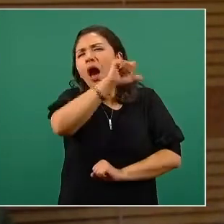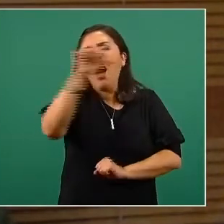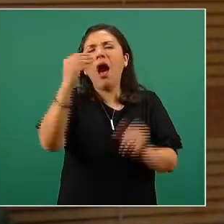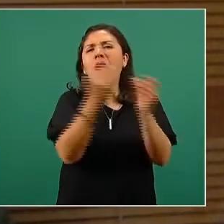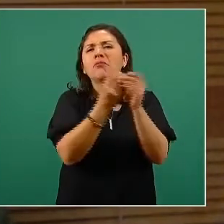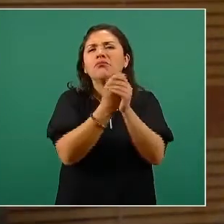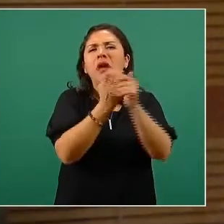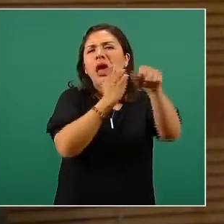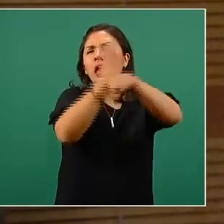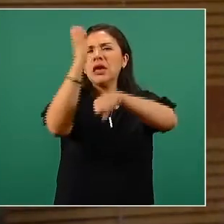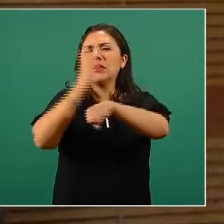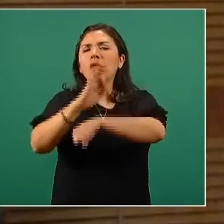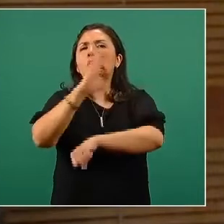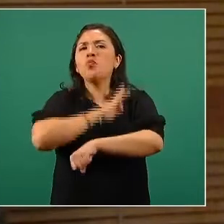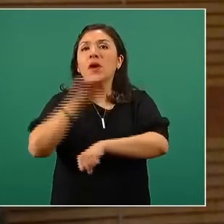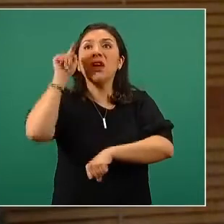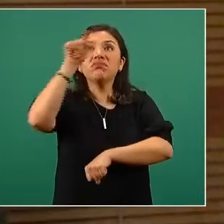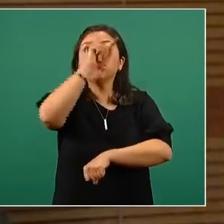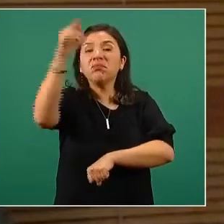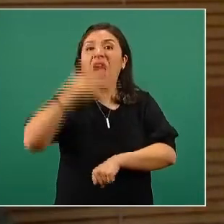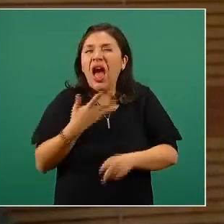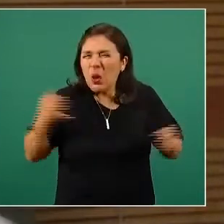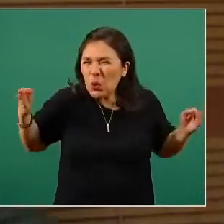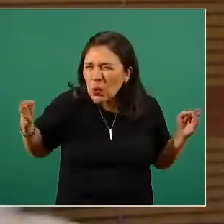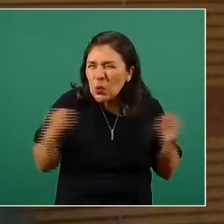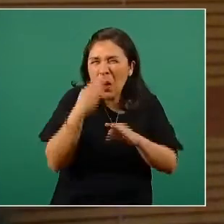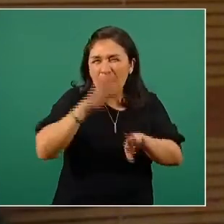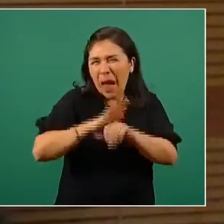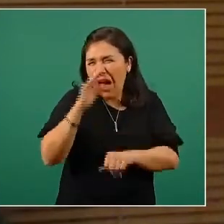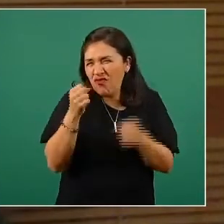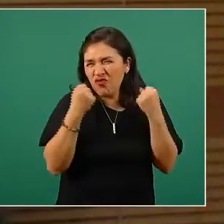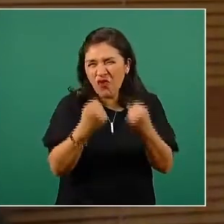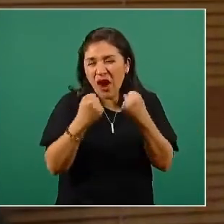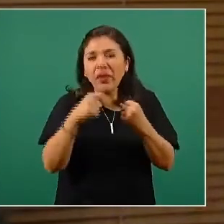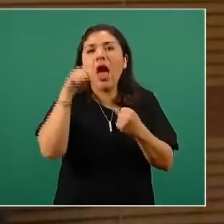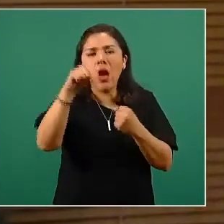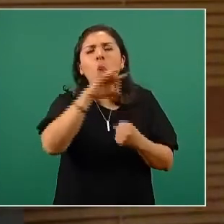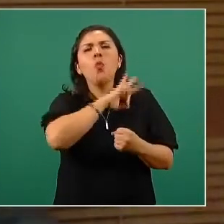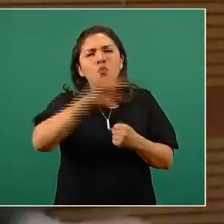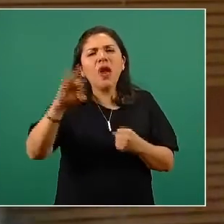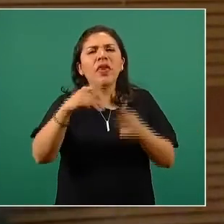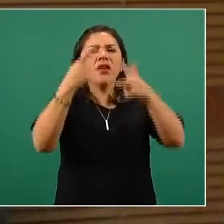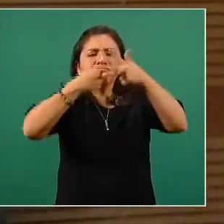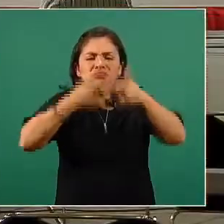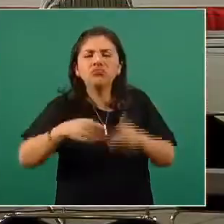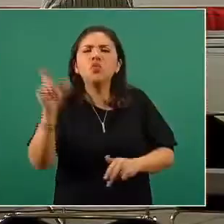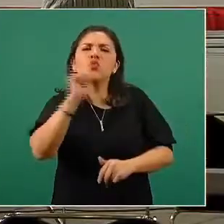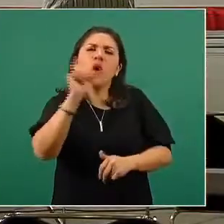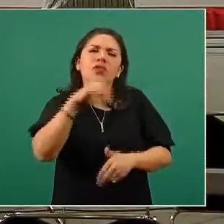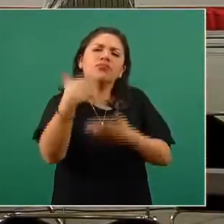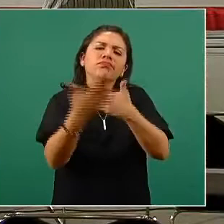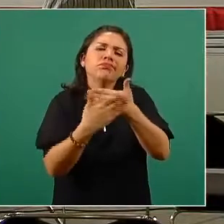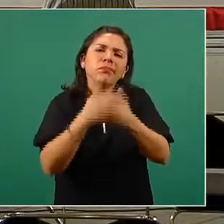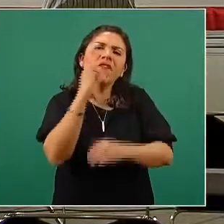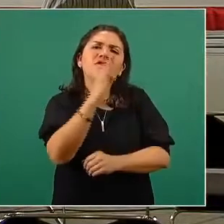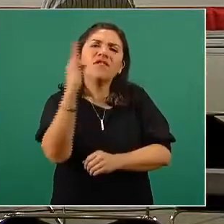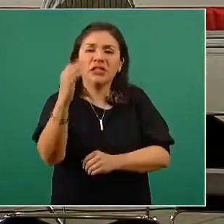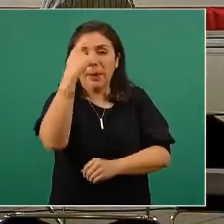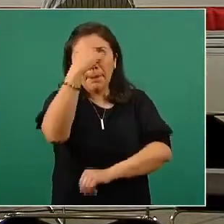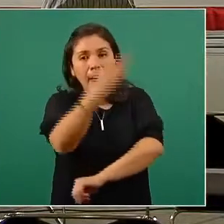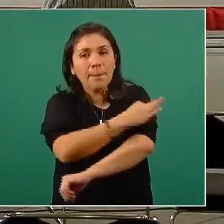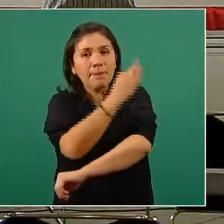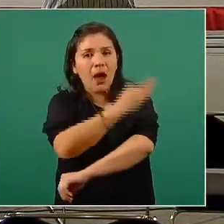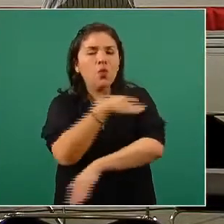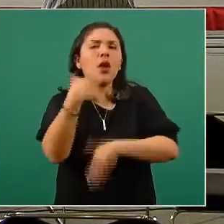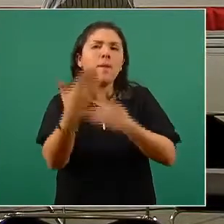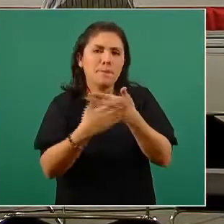tienen capacidad de ultracongelación y por lo tanto pueden programar más progresiva